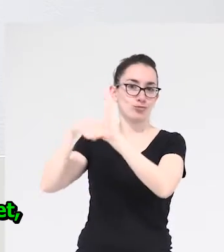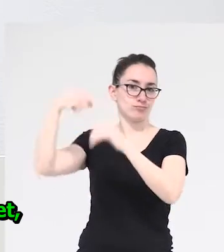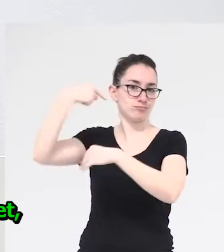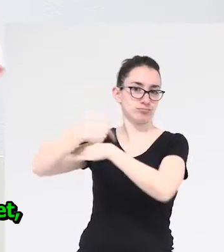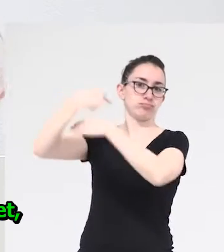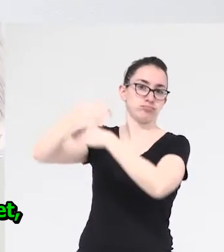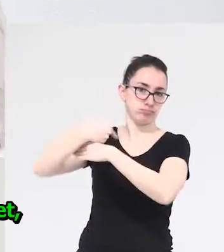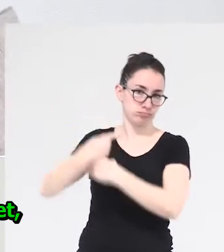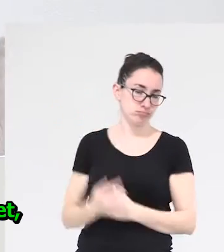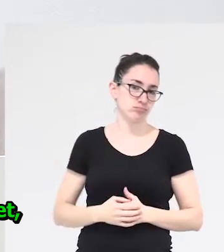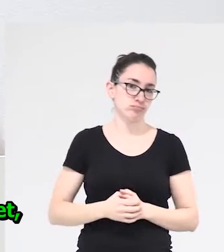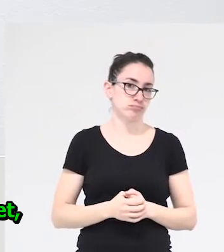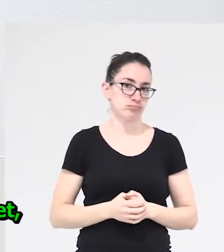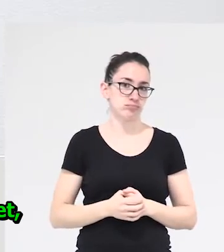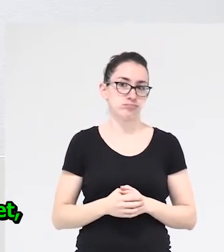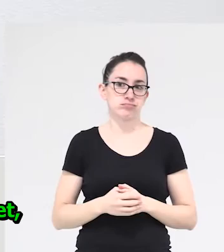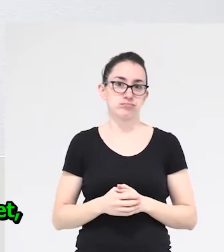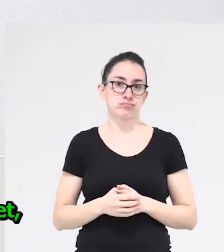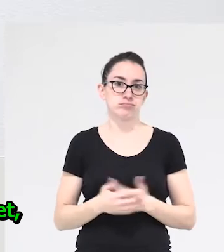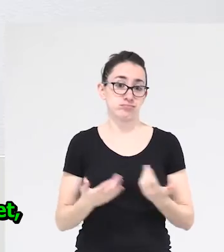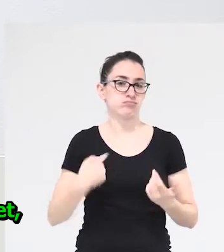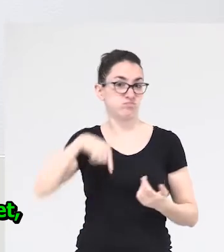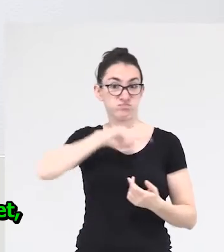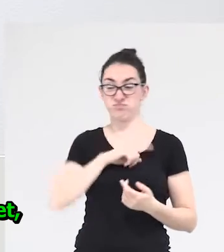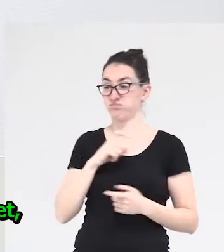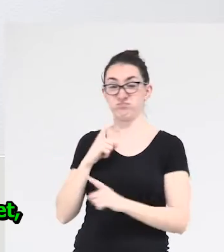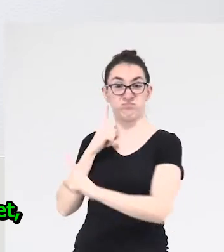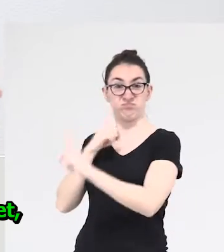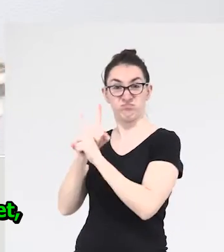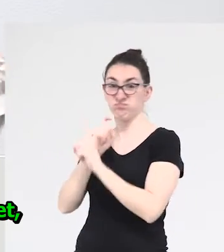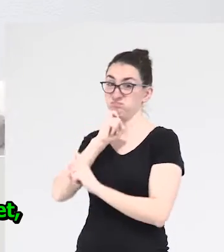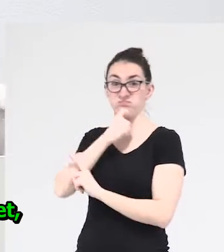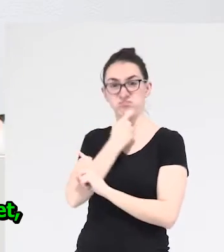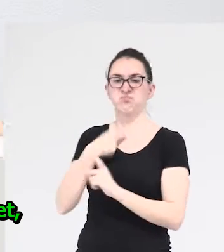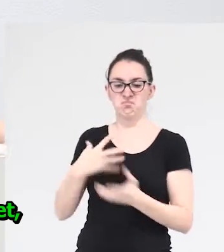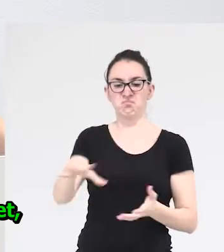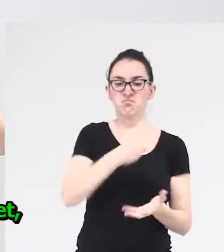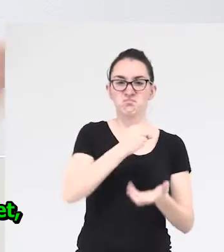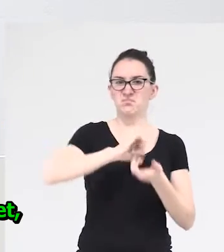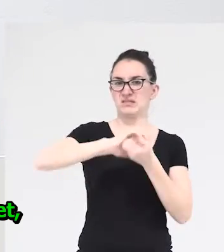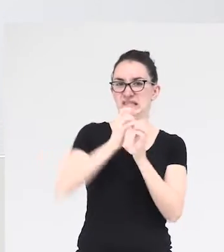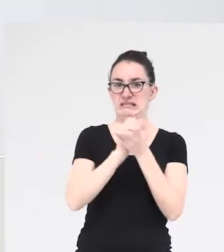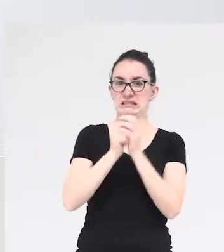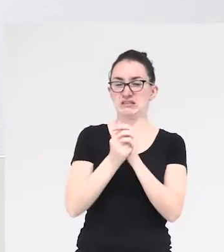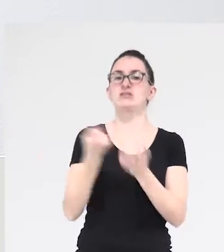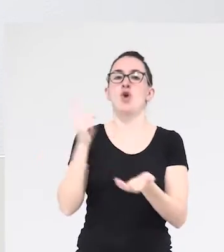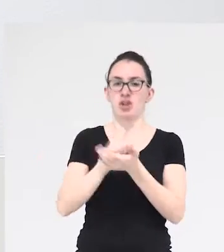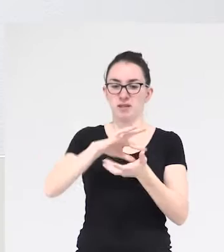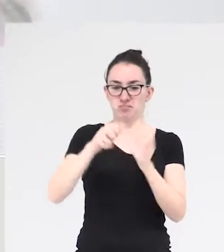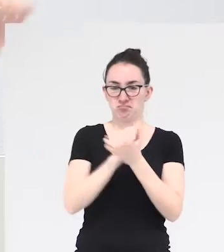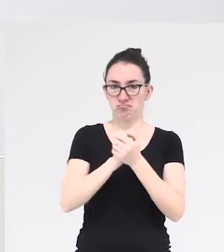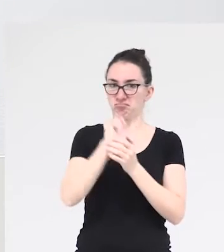en repudio de Adolphe Quetelet vamos a romper otro otro cachito.